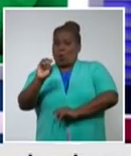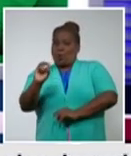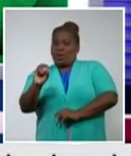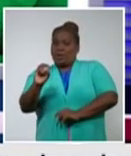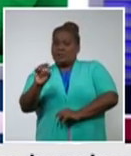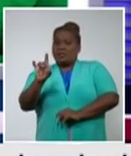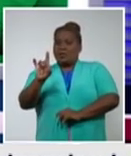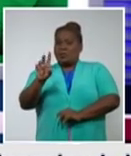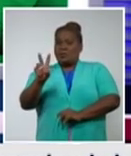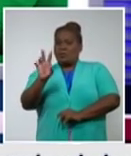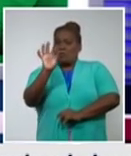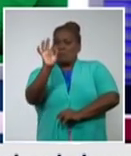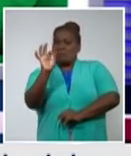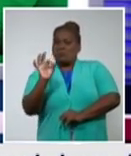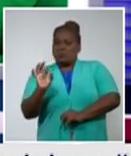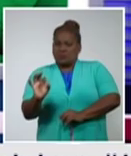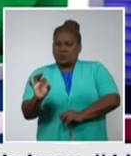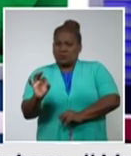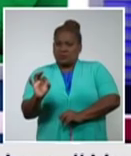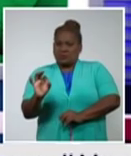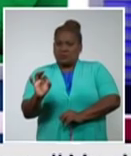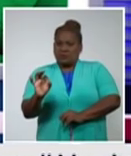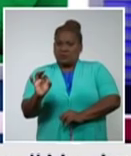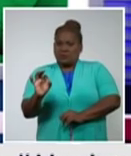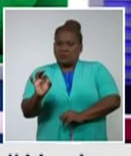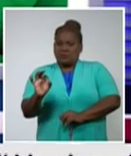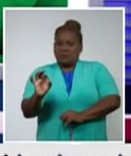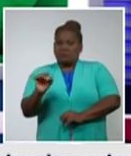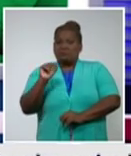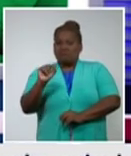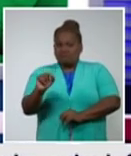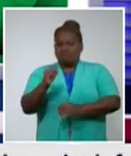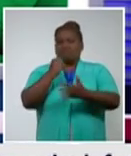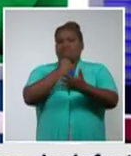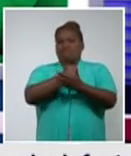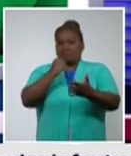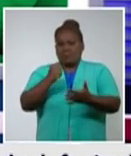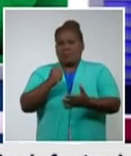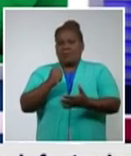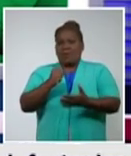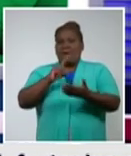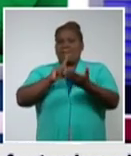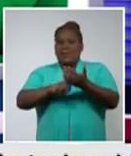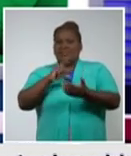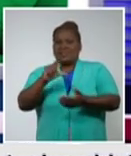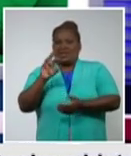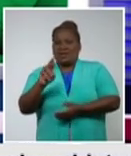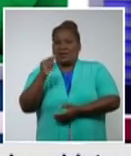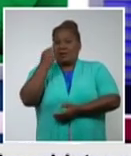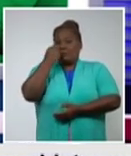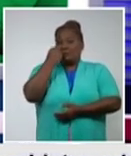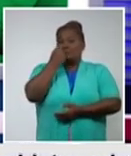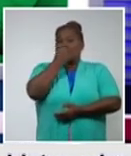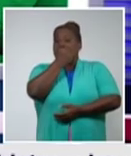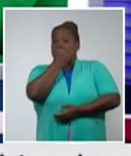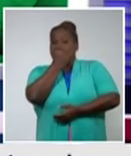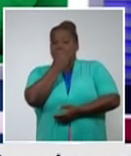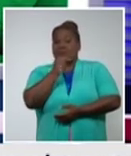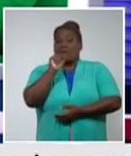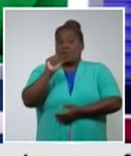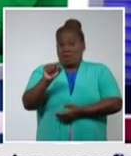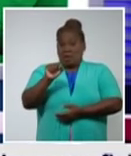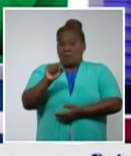veces, pues se confirman por el PCR, que sigo diciendo que es la prueba